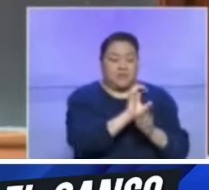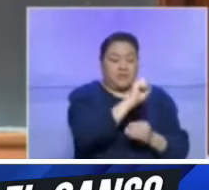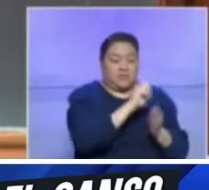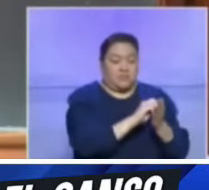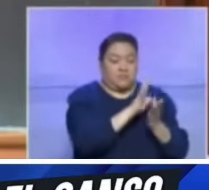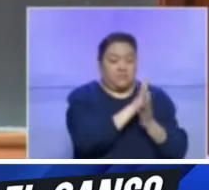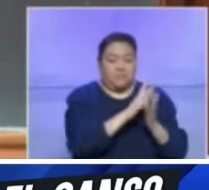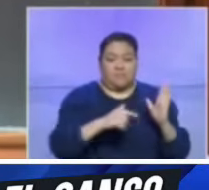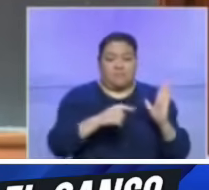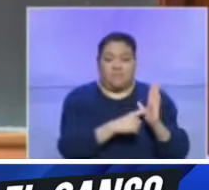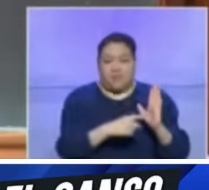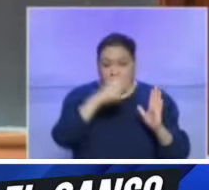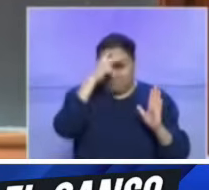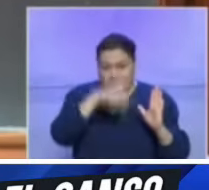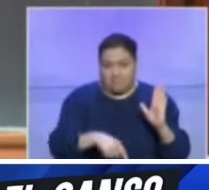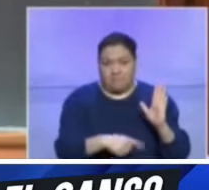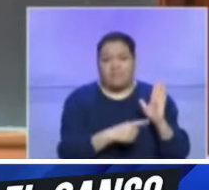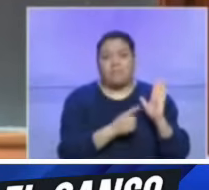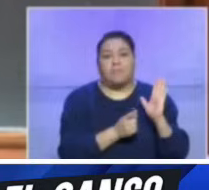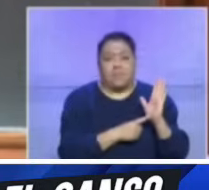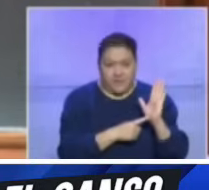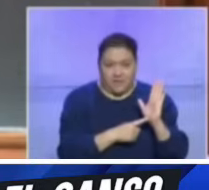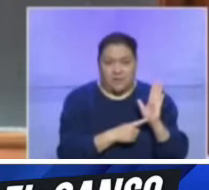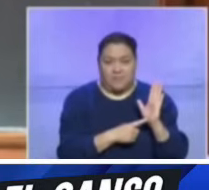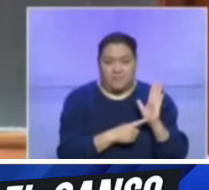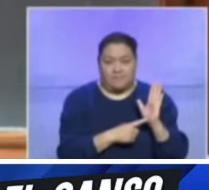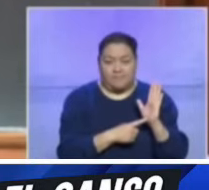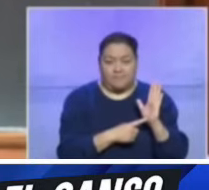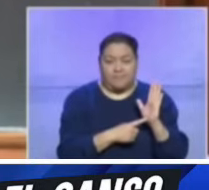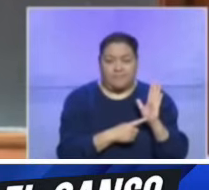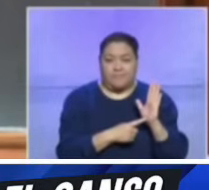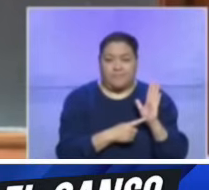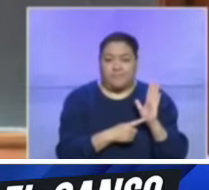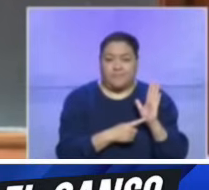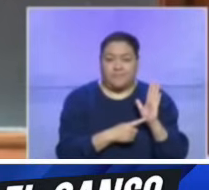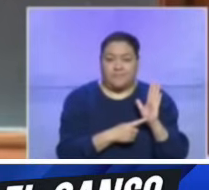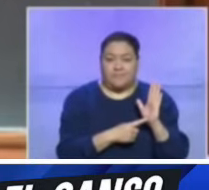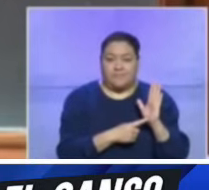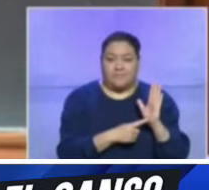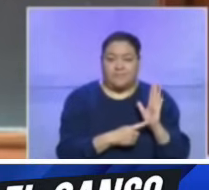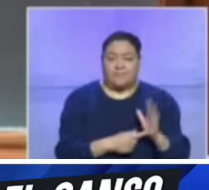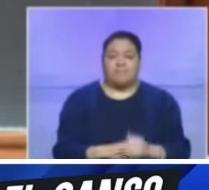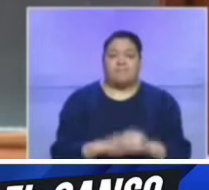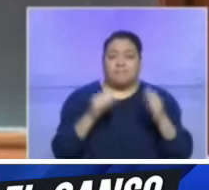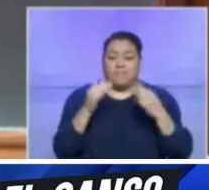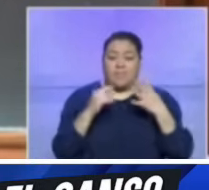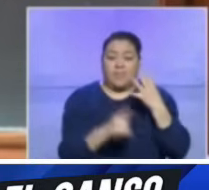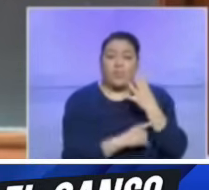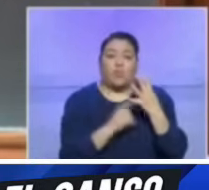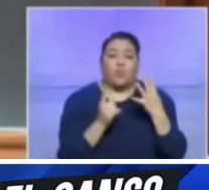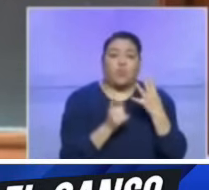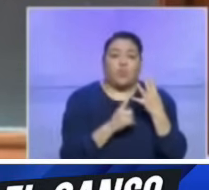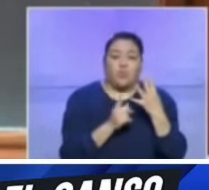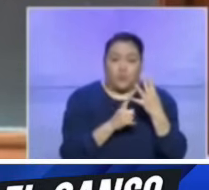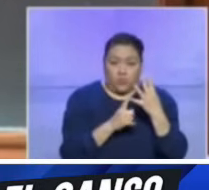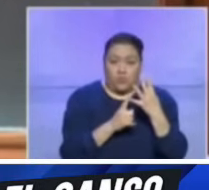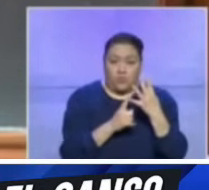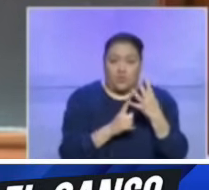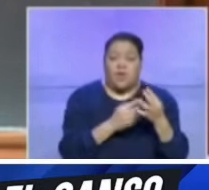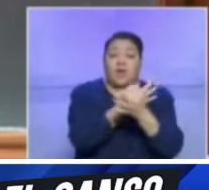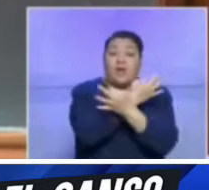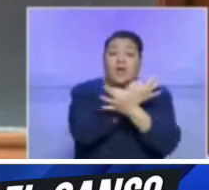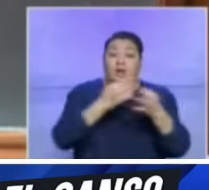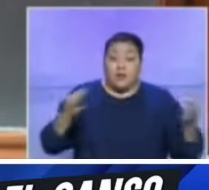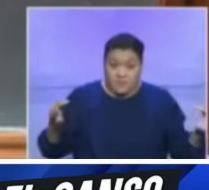Constitución Política de los Estados Unidos Mexicanos. Cuarto, se